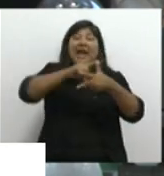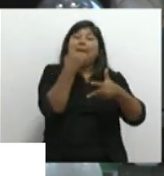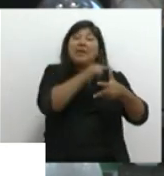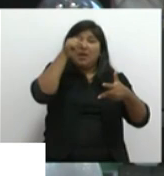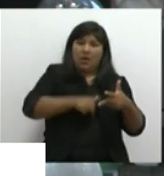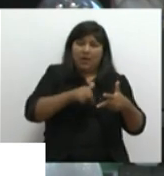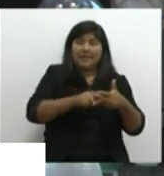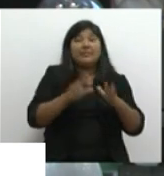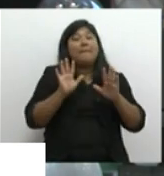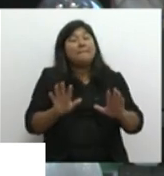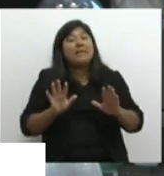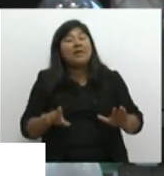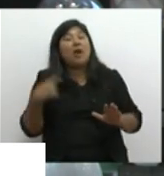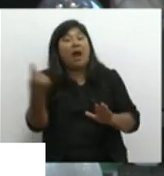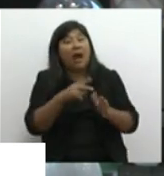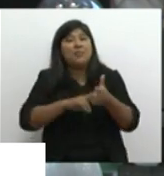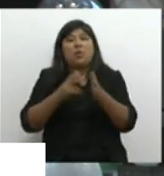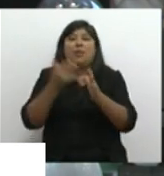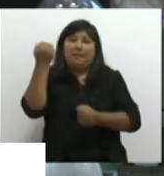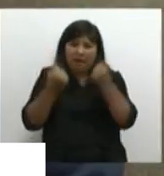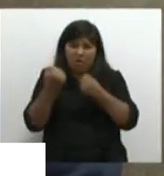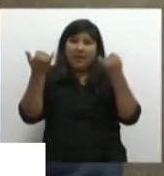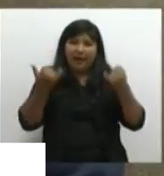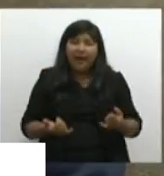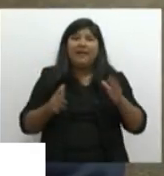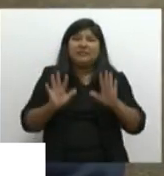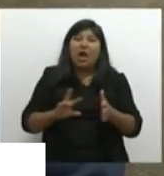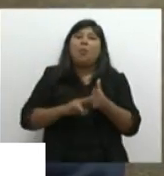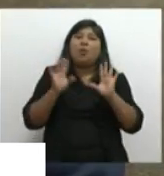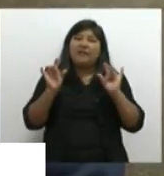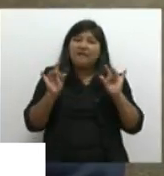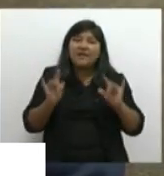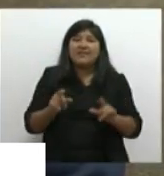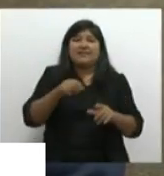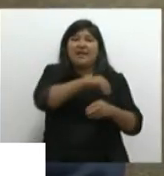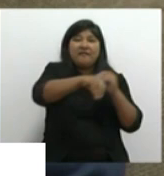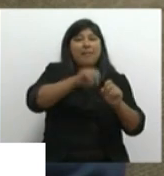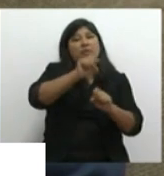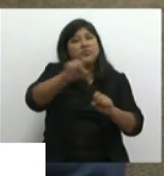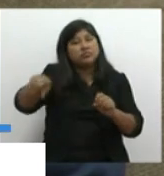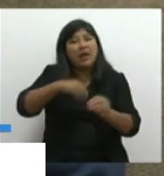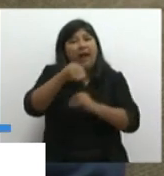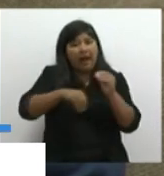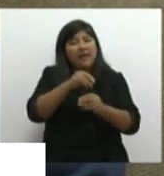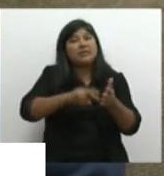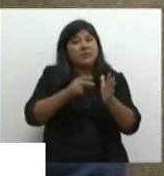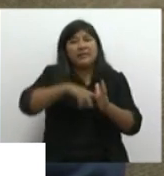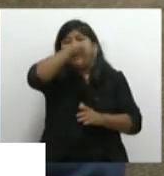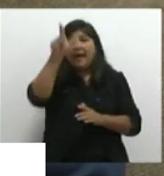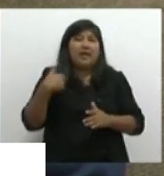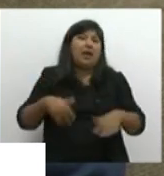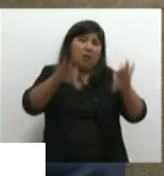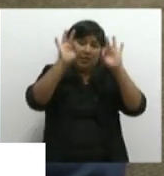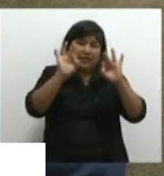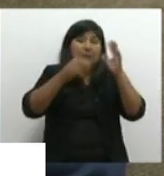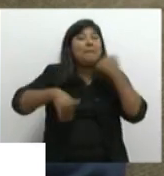crisis que tenemos y la situación que todavía vive la familia en la república argentina y en